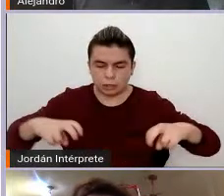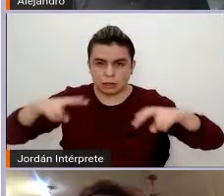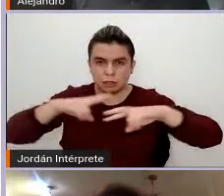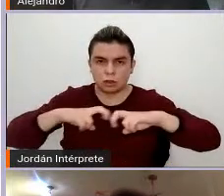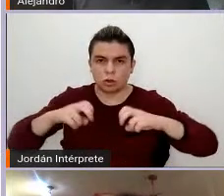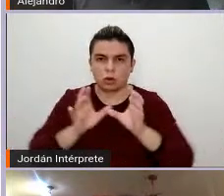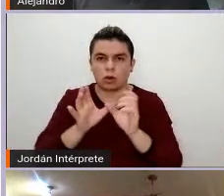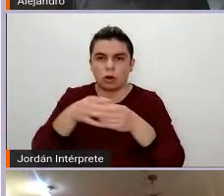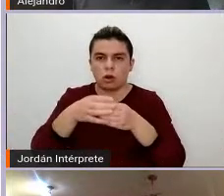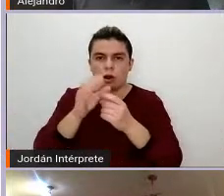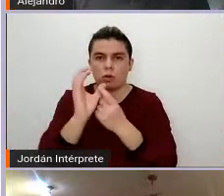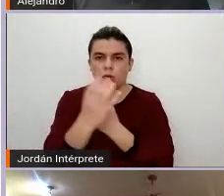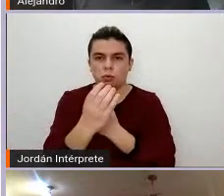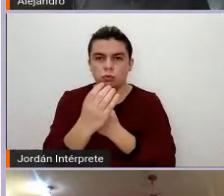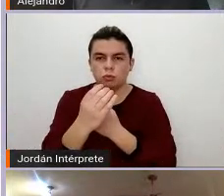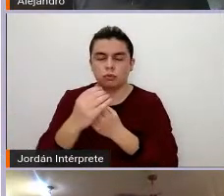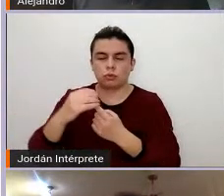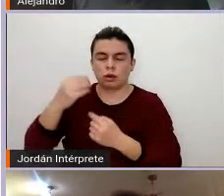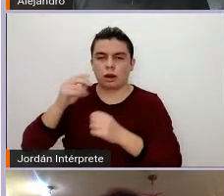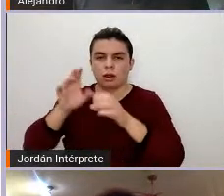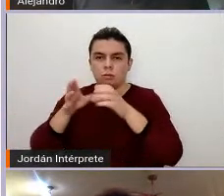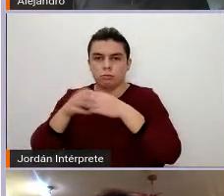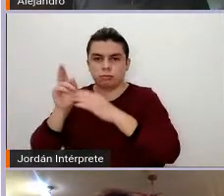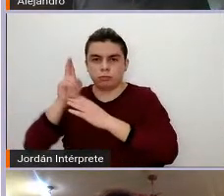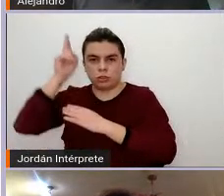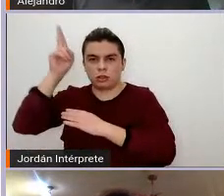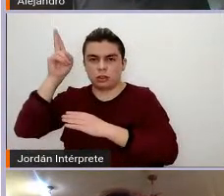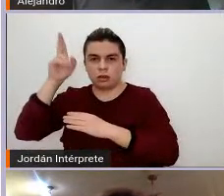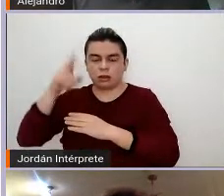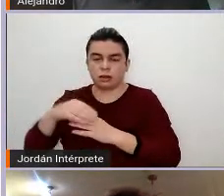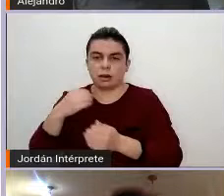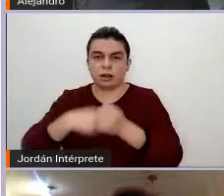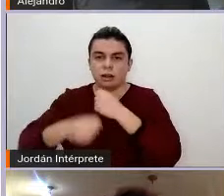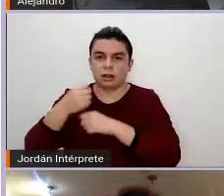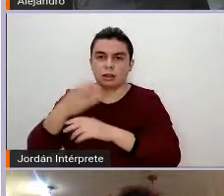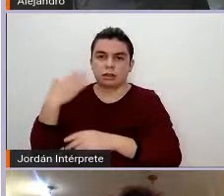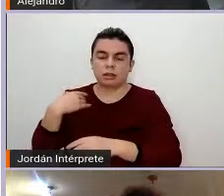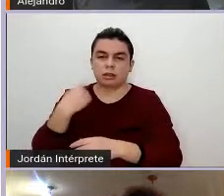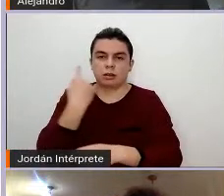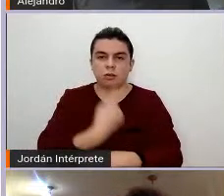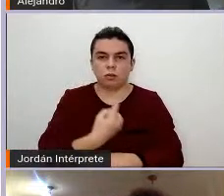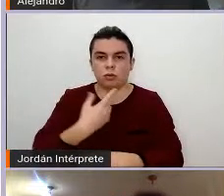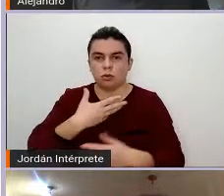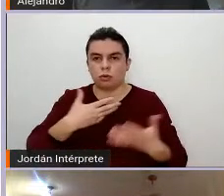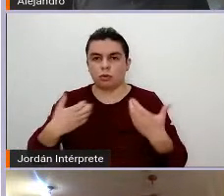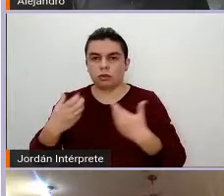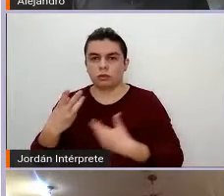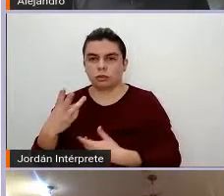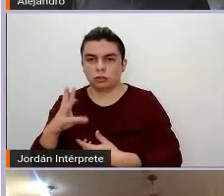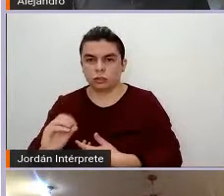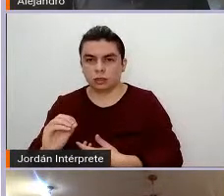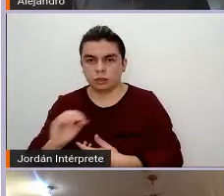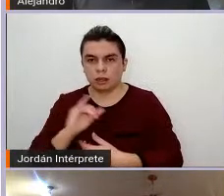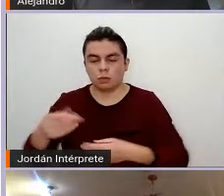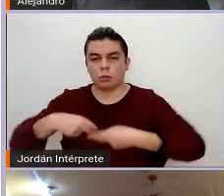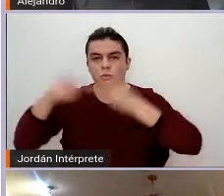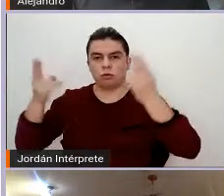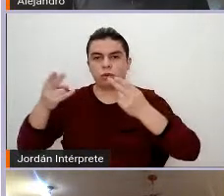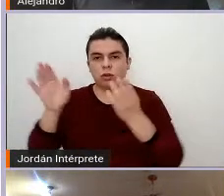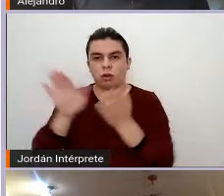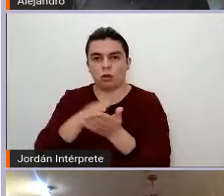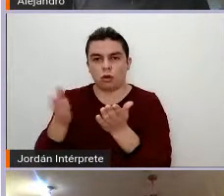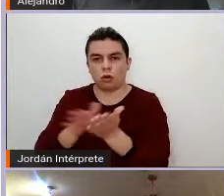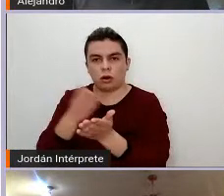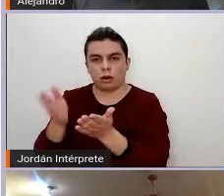de 1930 en el centro y sur de Chile, para posteriormente publicar artículos de investigación y también